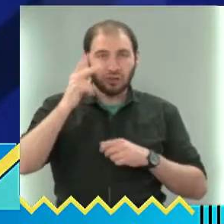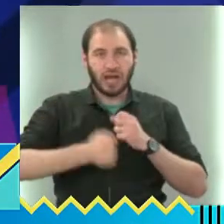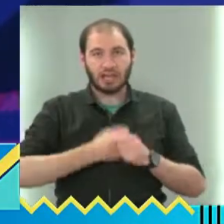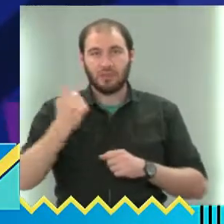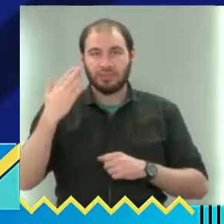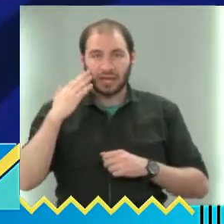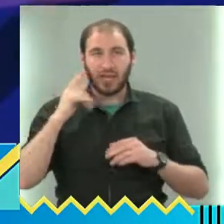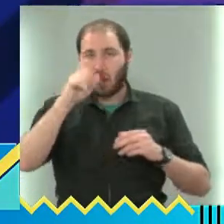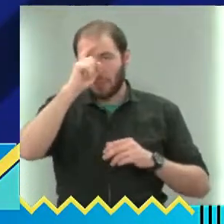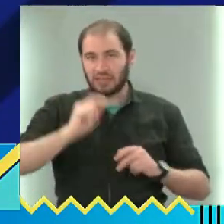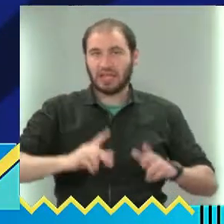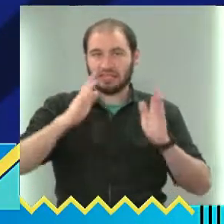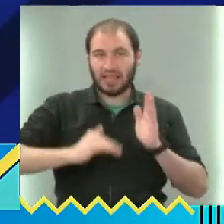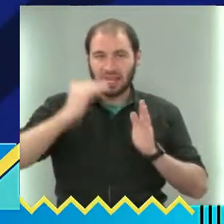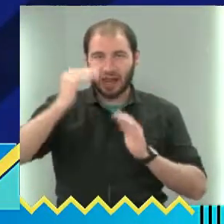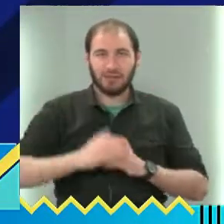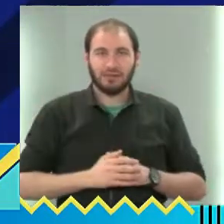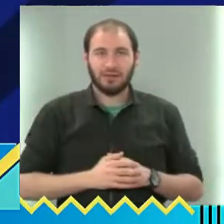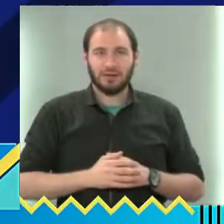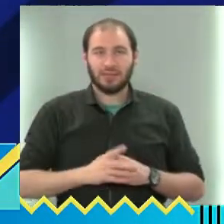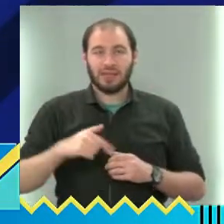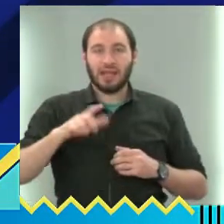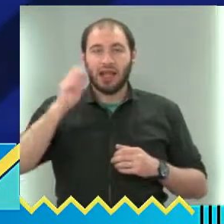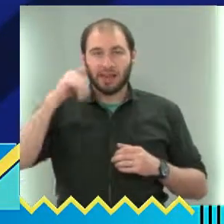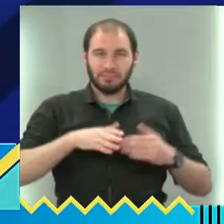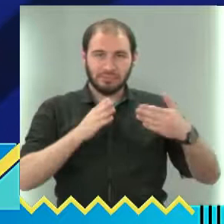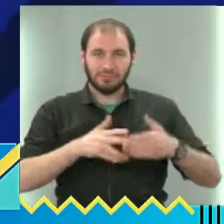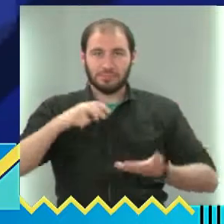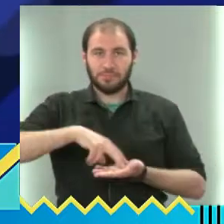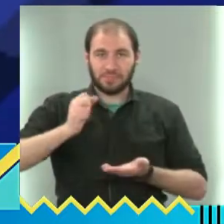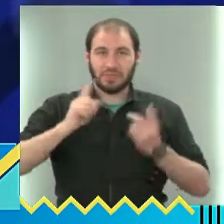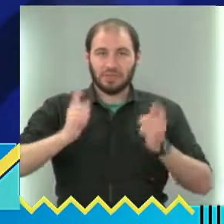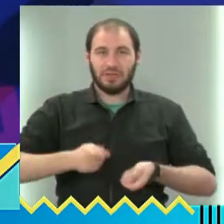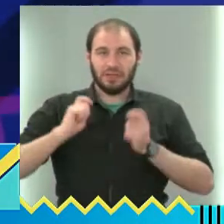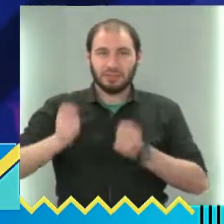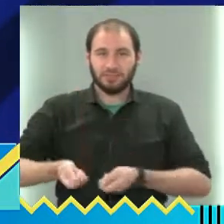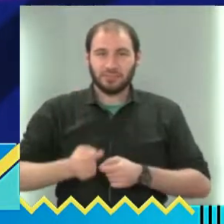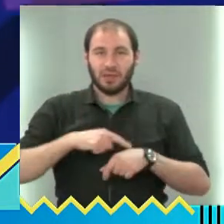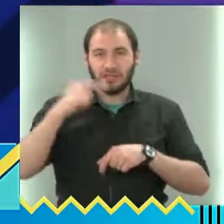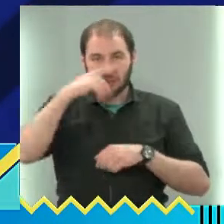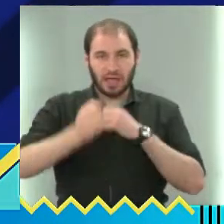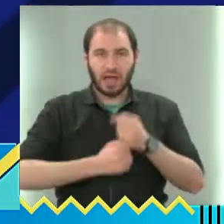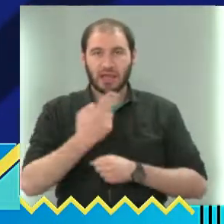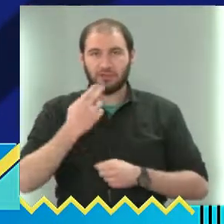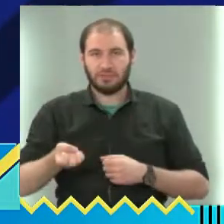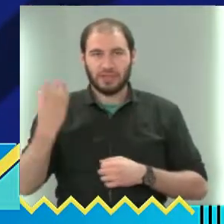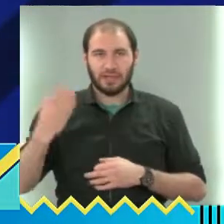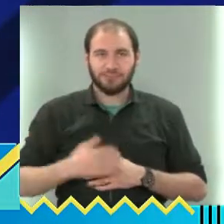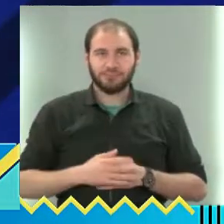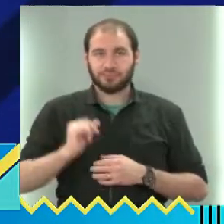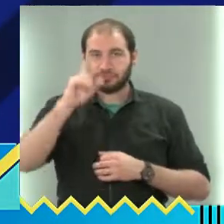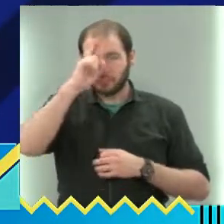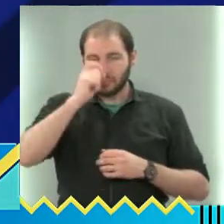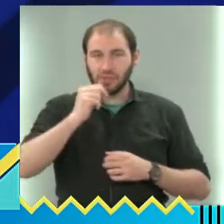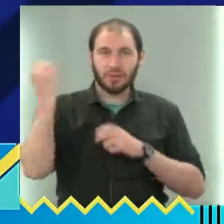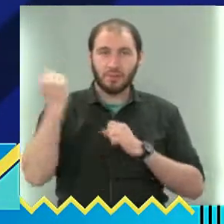horas. En el Hospital Central, que está en Alem, esquina Salta, que también se puede donar desde las 7 hasta las 11 de la mañana. En el Hospital